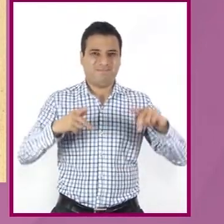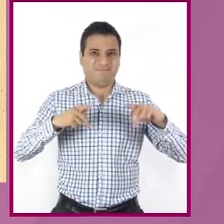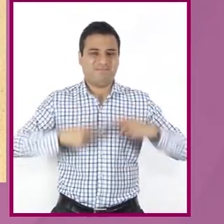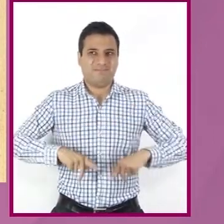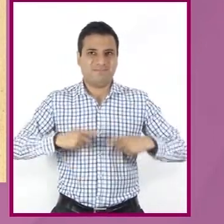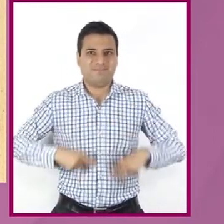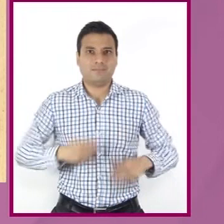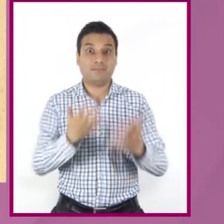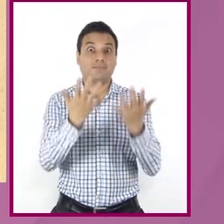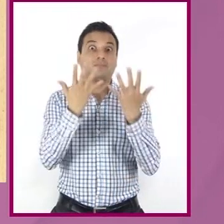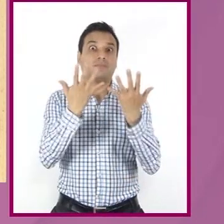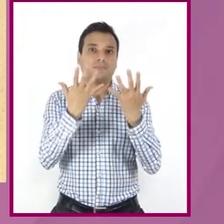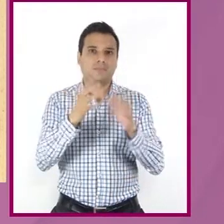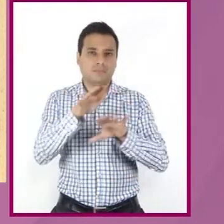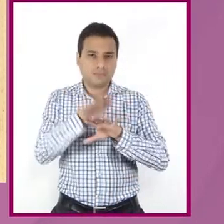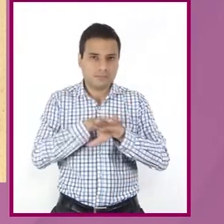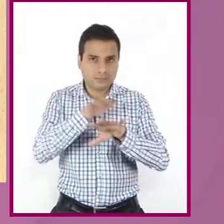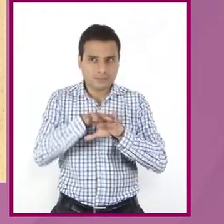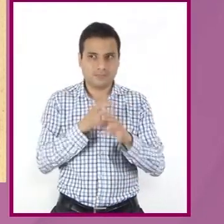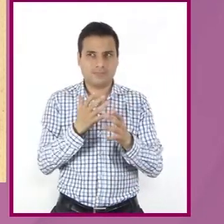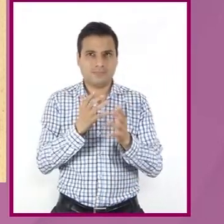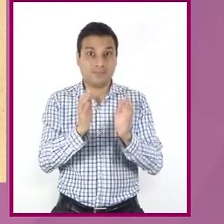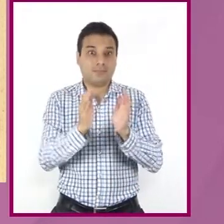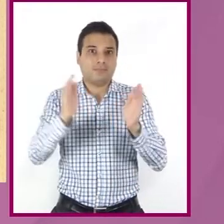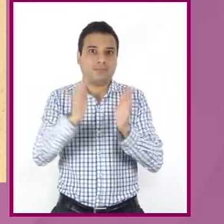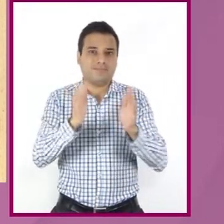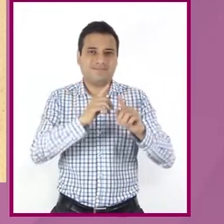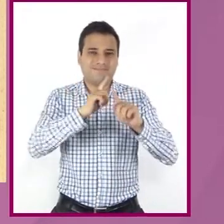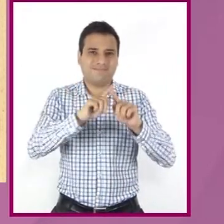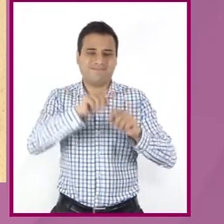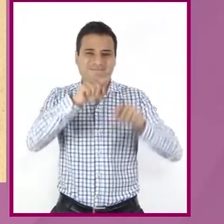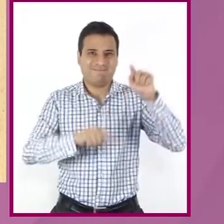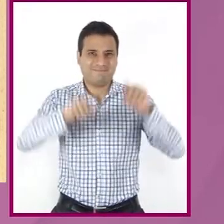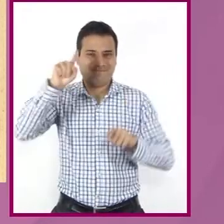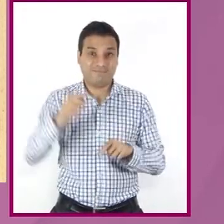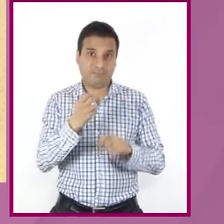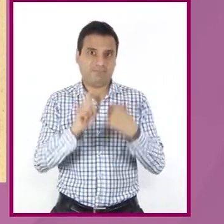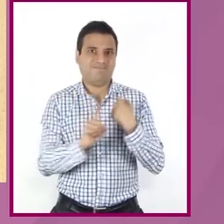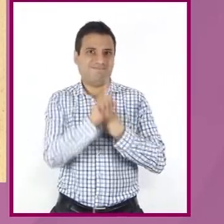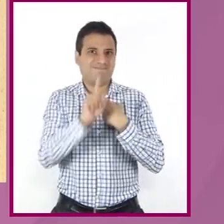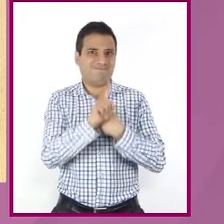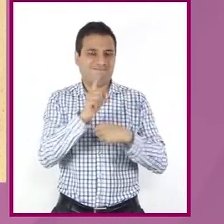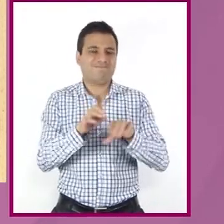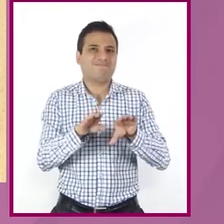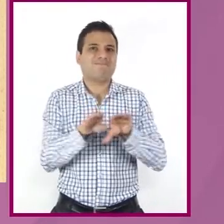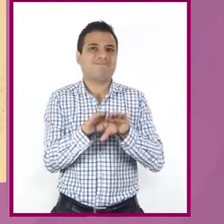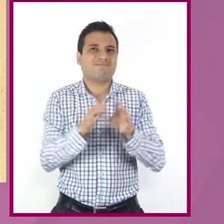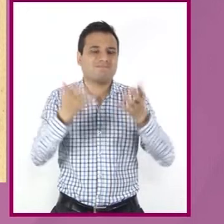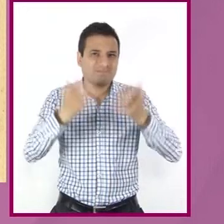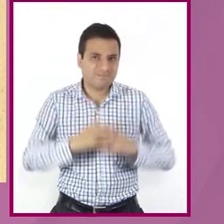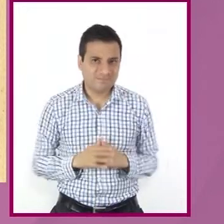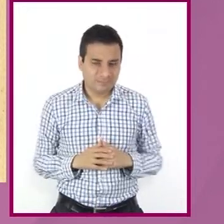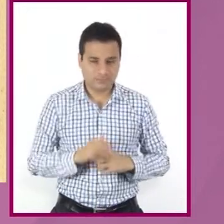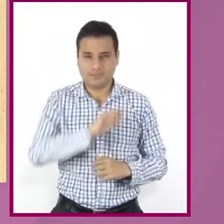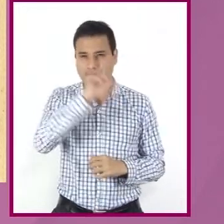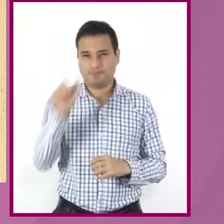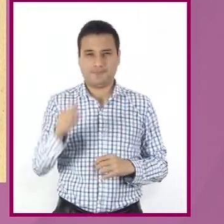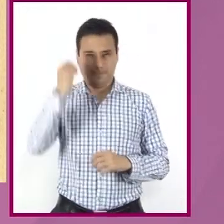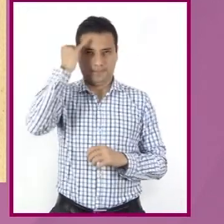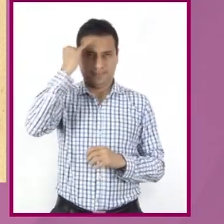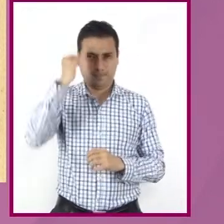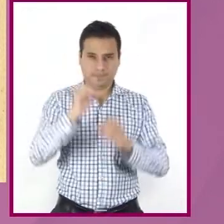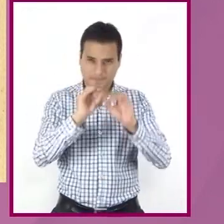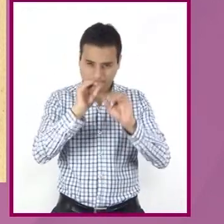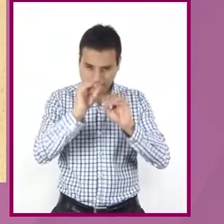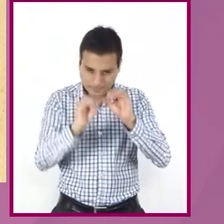los distintos tamaños de pies, brazos y manos, generaron problemas. Entonces, fabricaron instrumentos